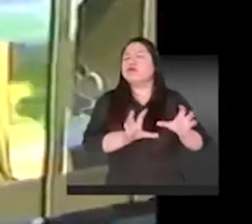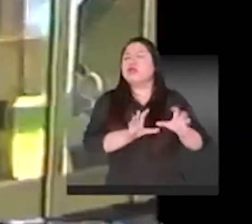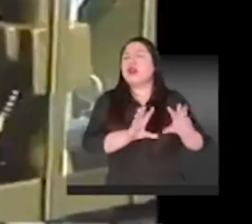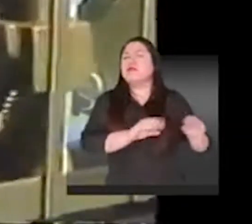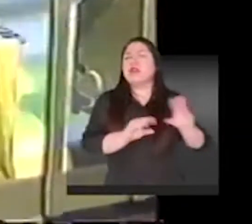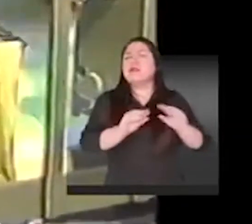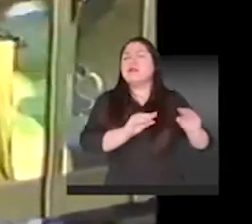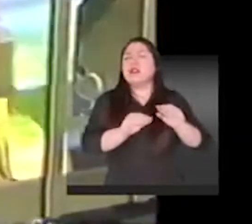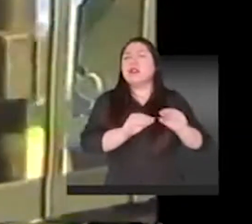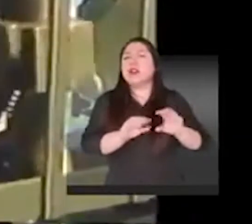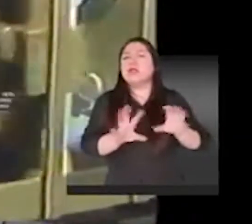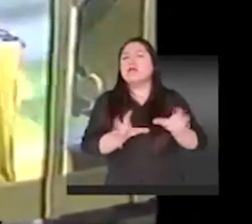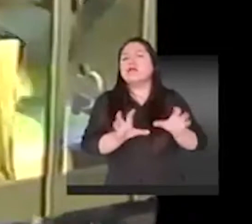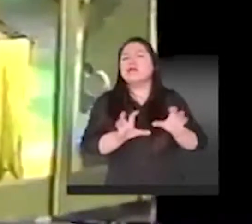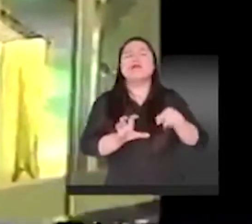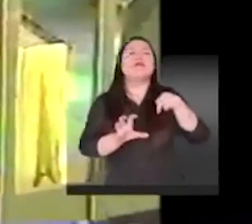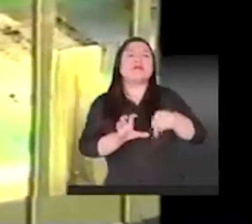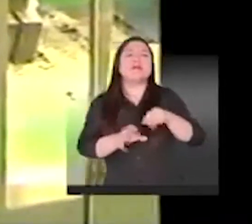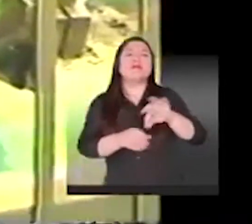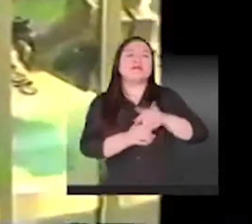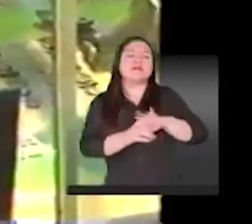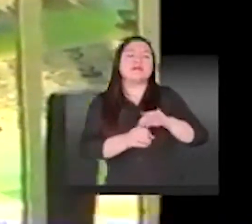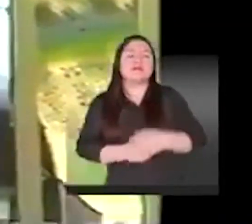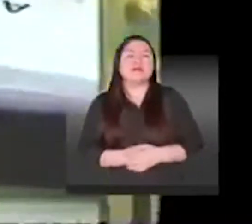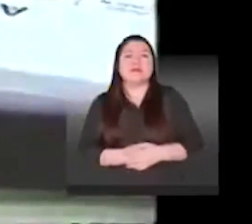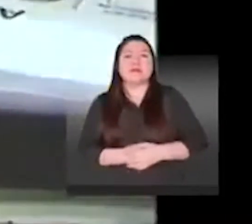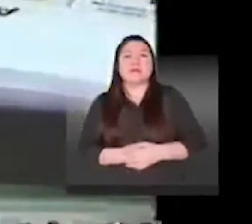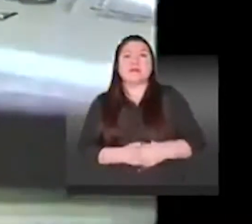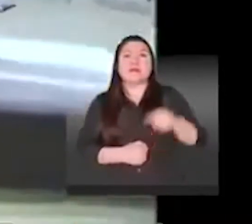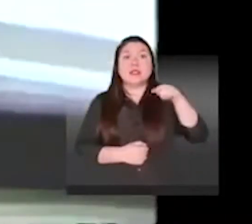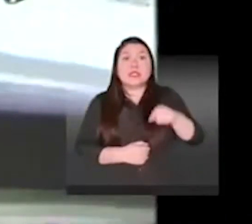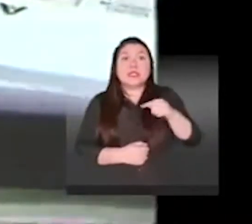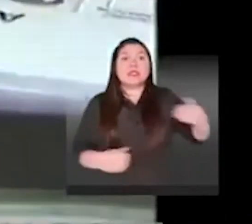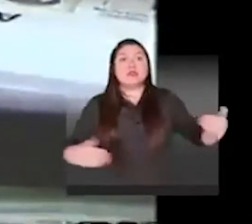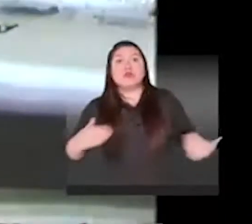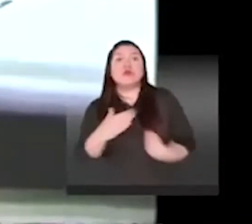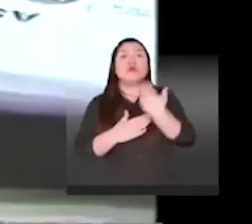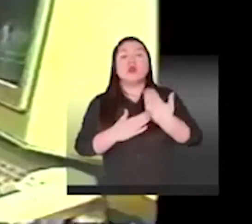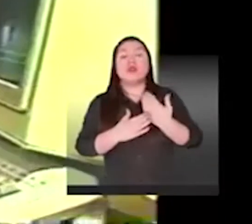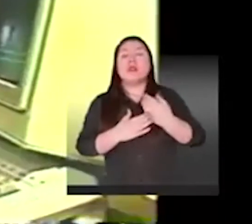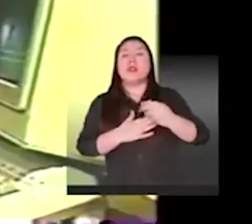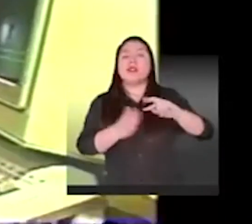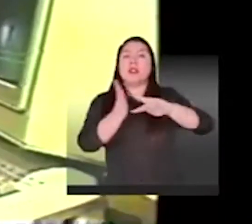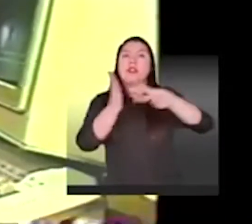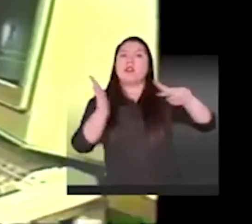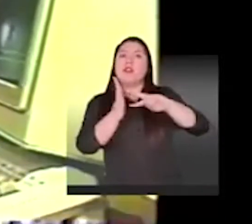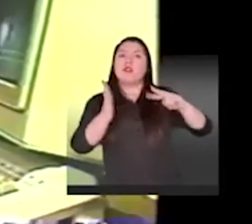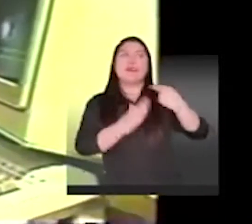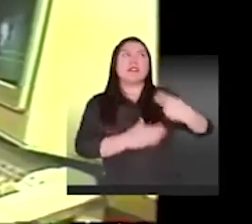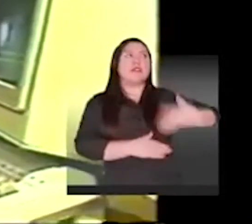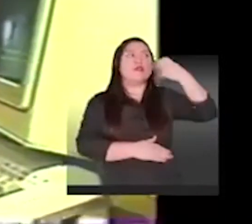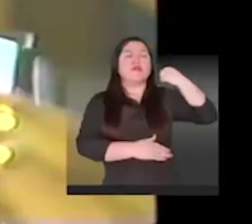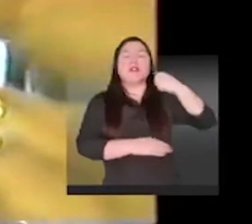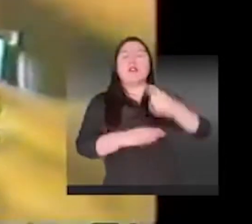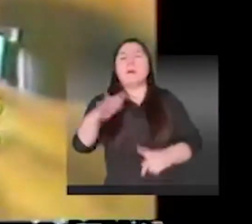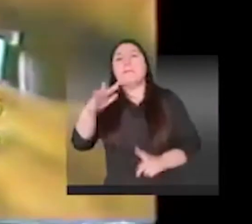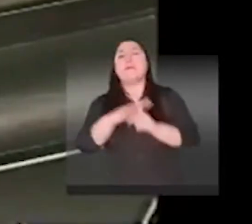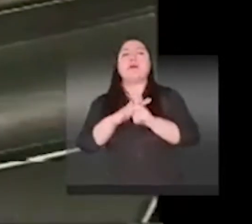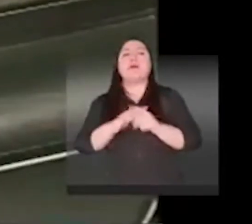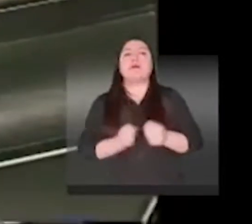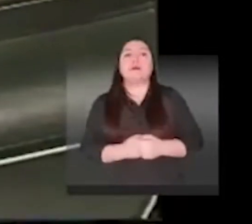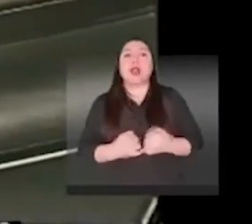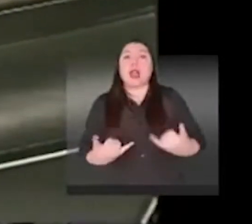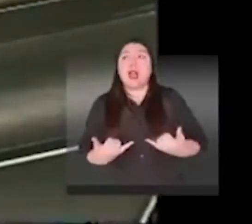Los años 90 marcaron otra ola de renovación tecnológica en un momento histórico. Actualmente se está diseñando una